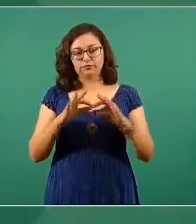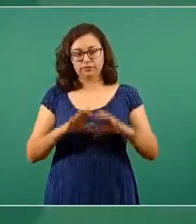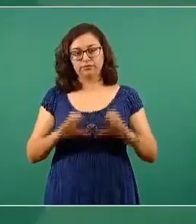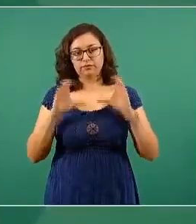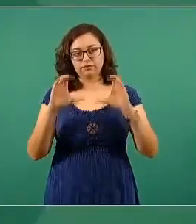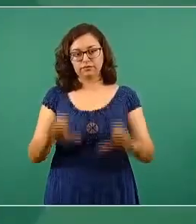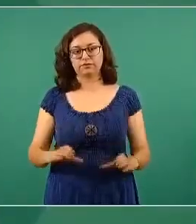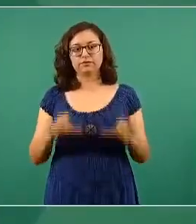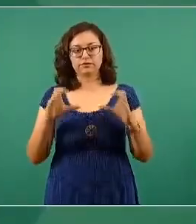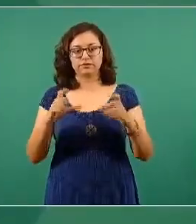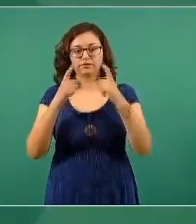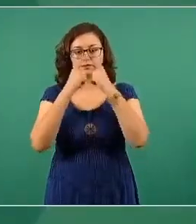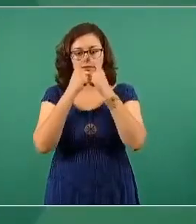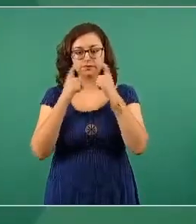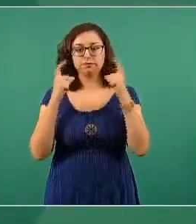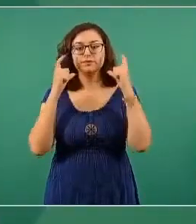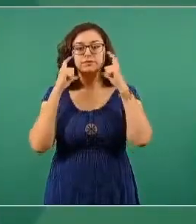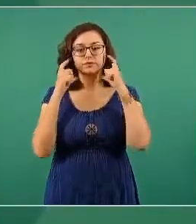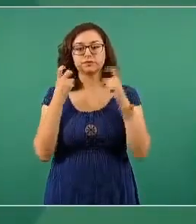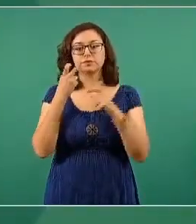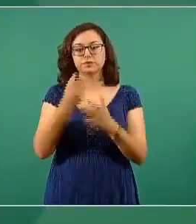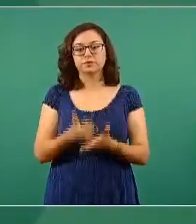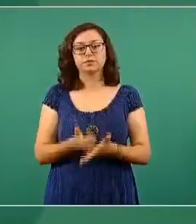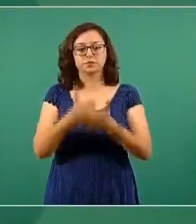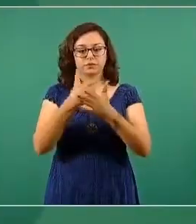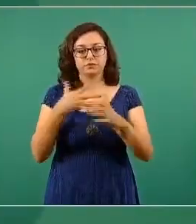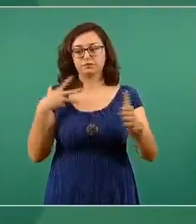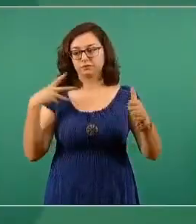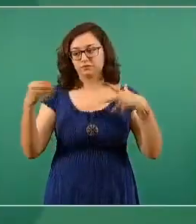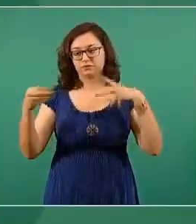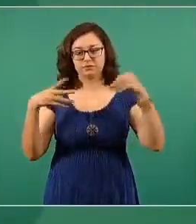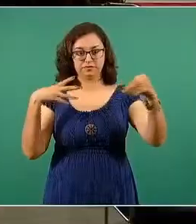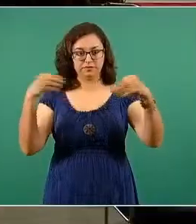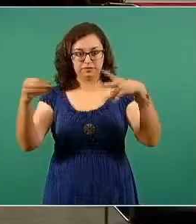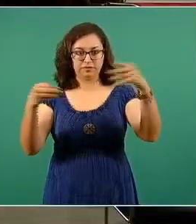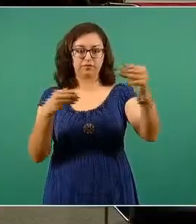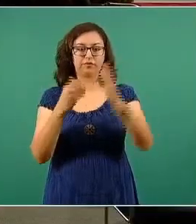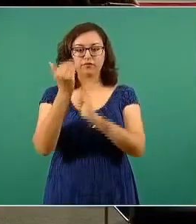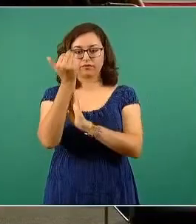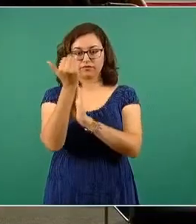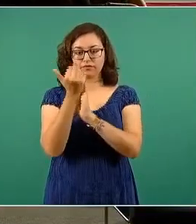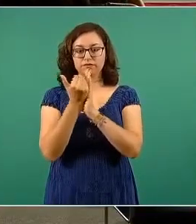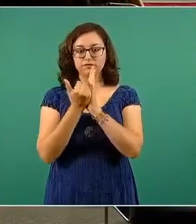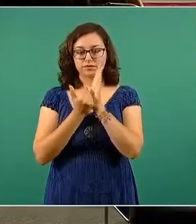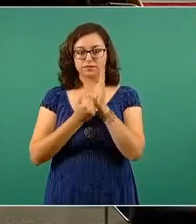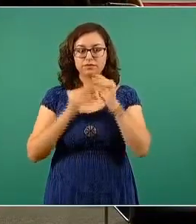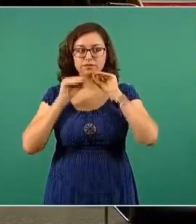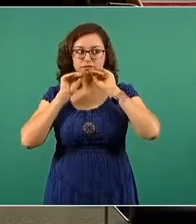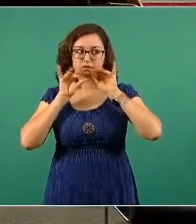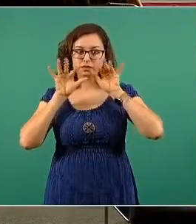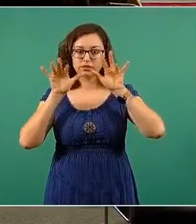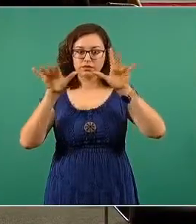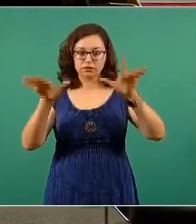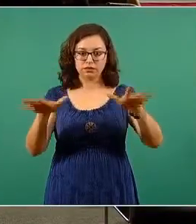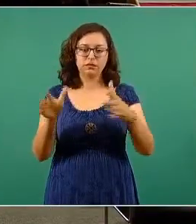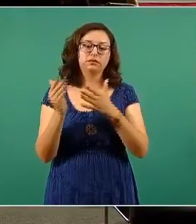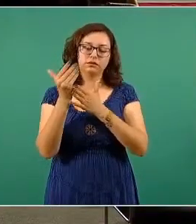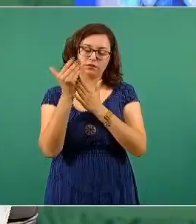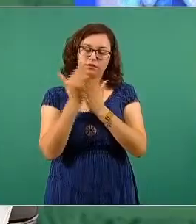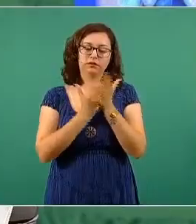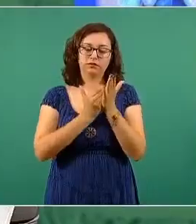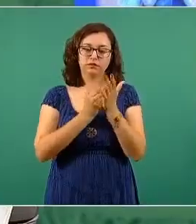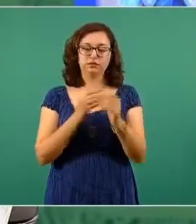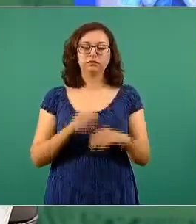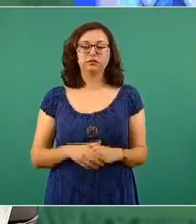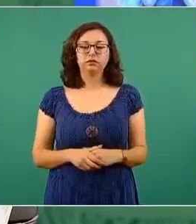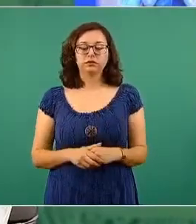un poco la transmisión de que estemos expeliendo en su momento virus en ese ambiente,